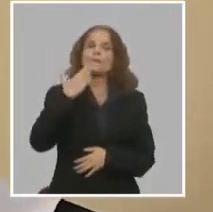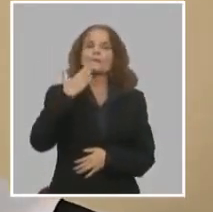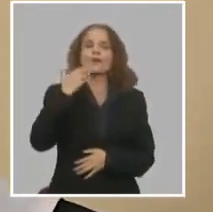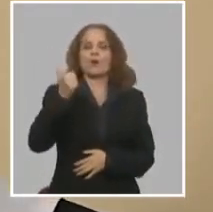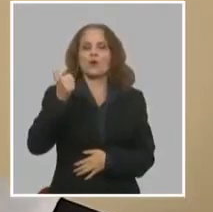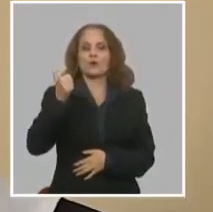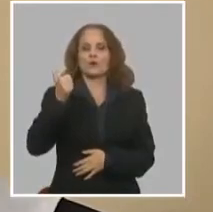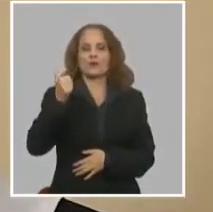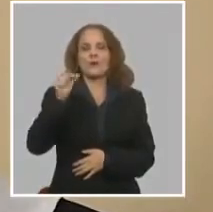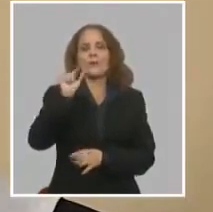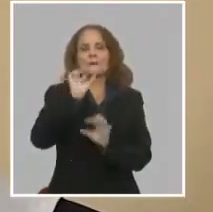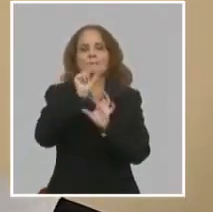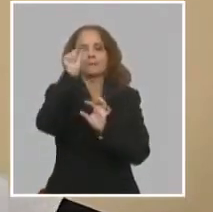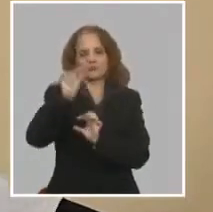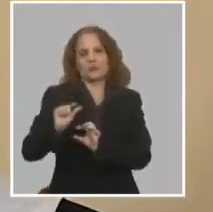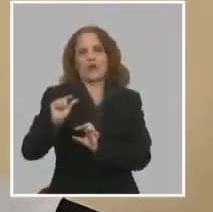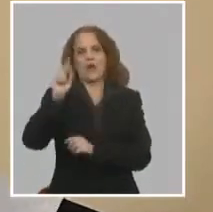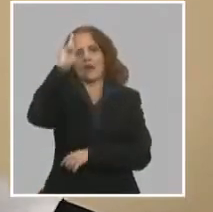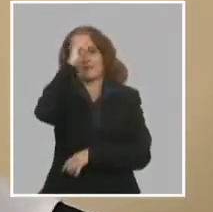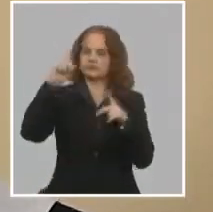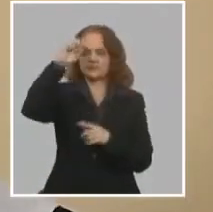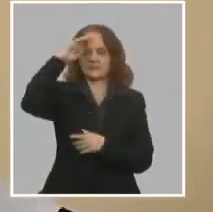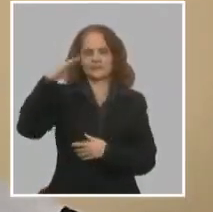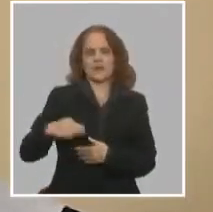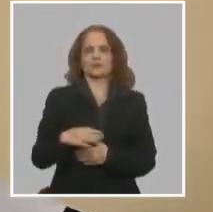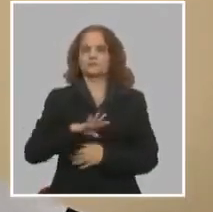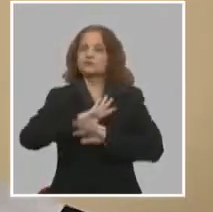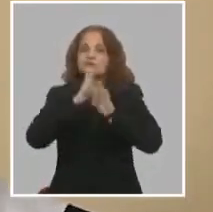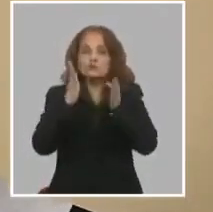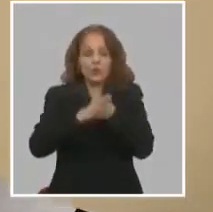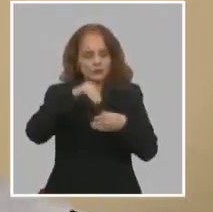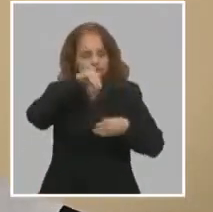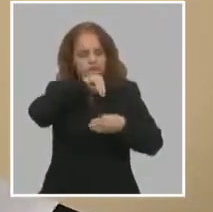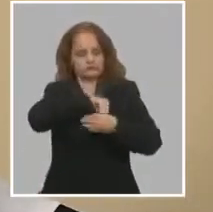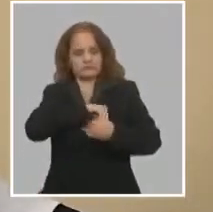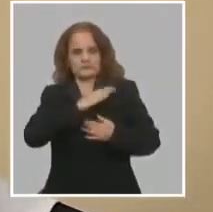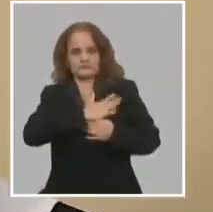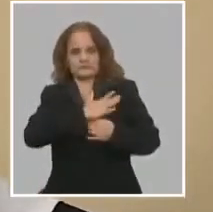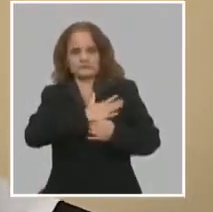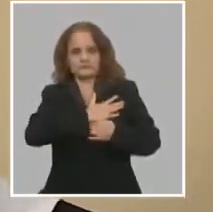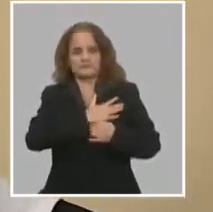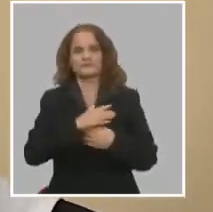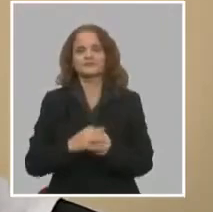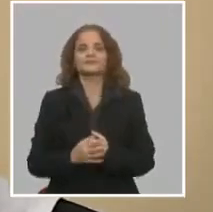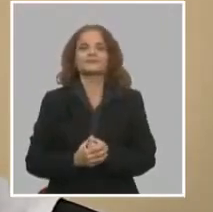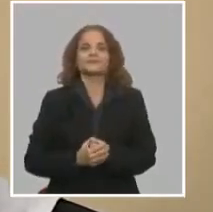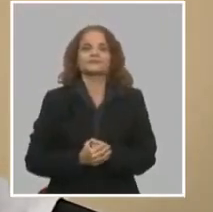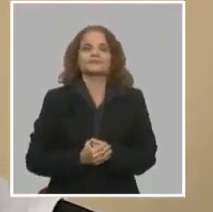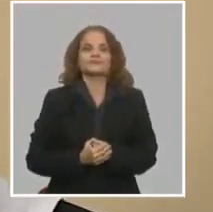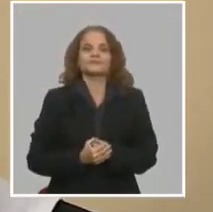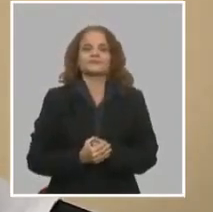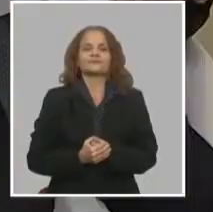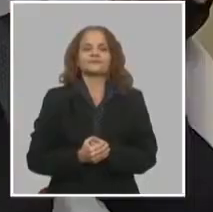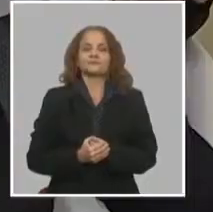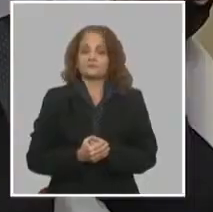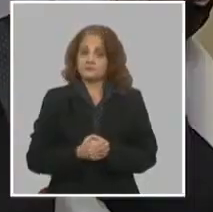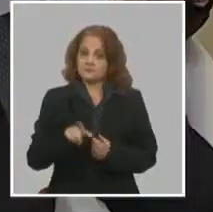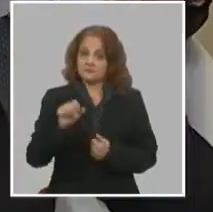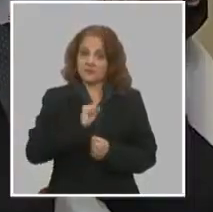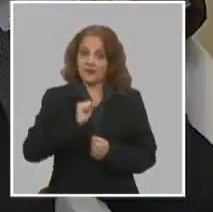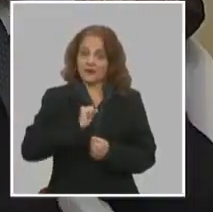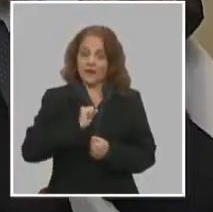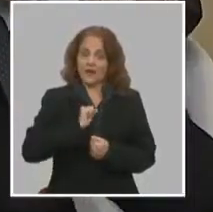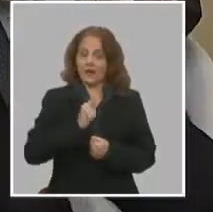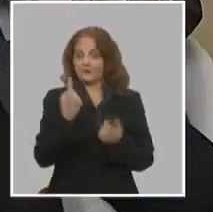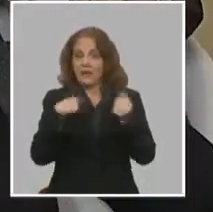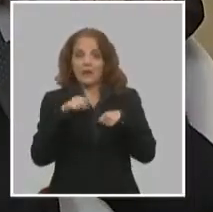de la salud. Y creo que eso es algo que tenemos que llevar muy de corazón, por decirlo de esa manera. Me decías que querías transmitir un mensaje especial